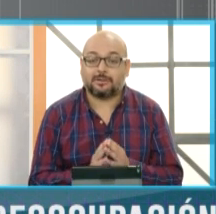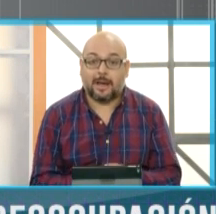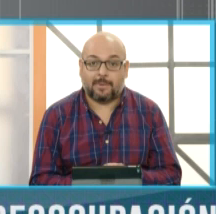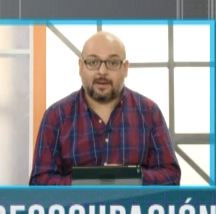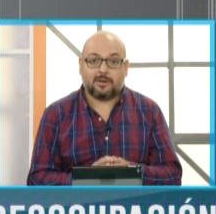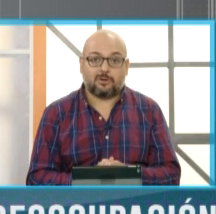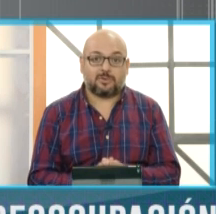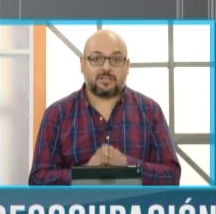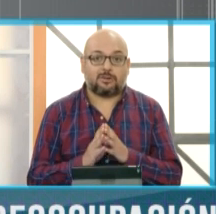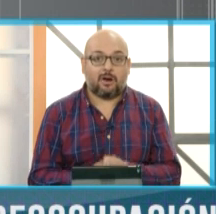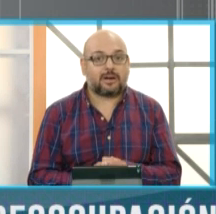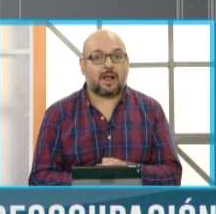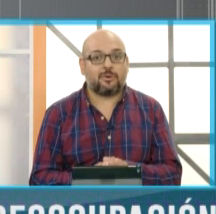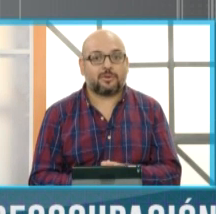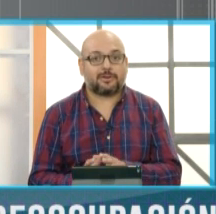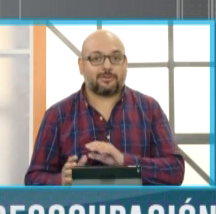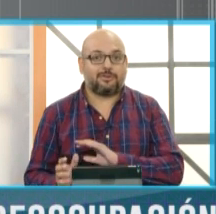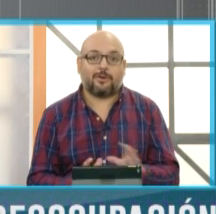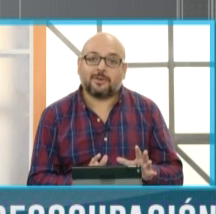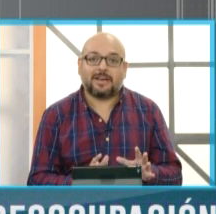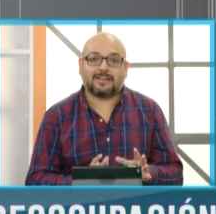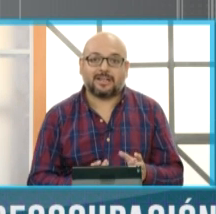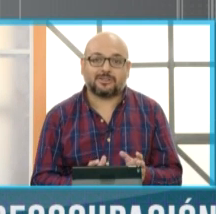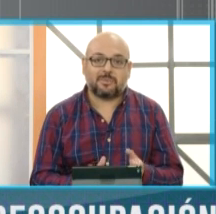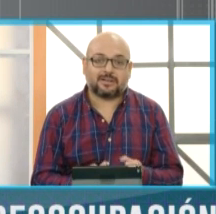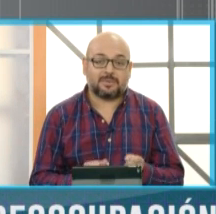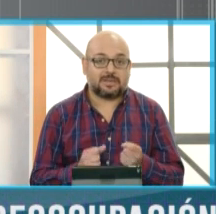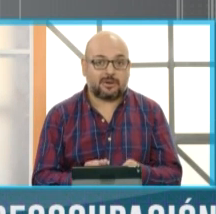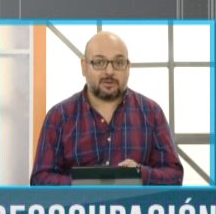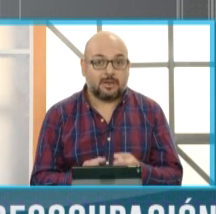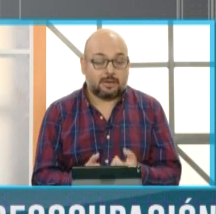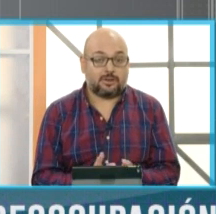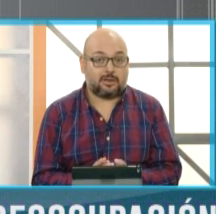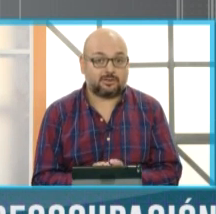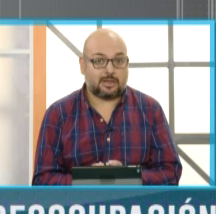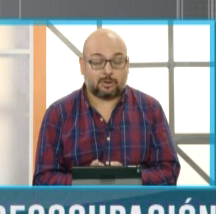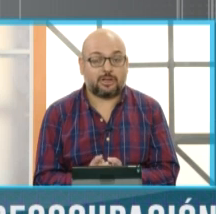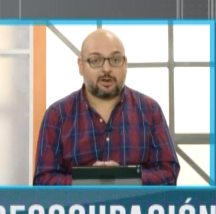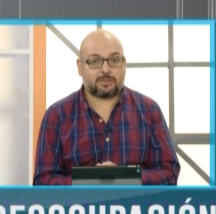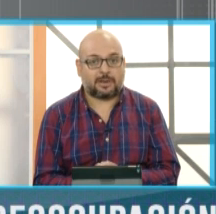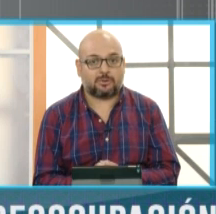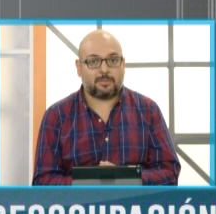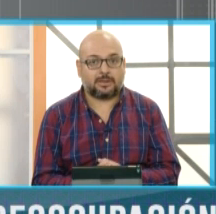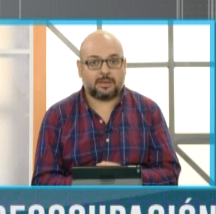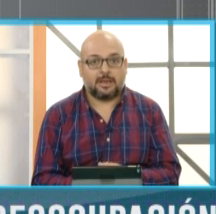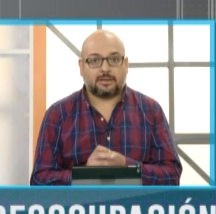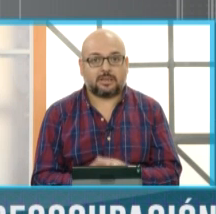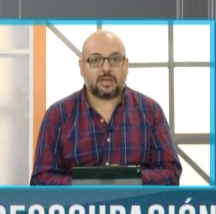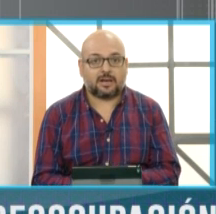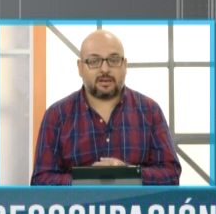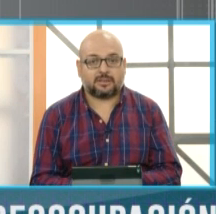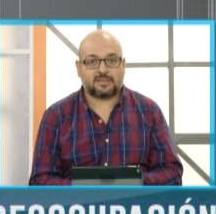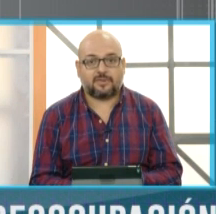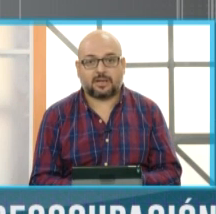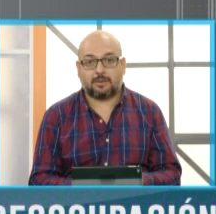en tapa, ¿no? Como diciendo, ahora que cambió el gobierno no deberían estar estos temas en tapa y sin embargo estos diarios particularmente